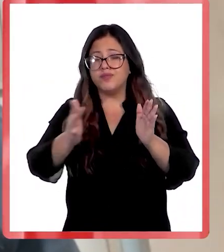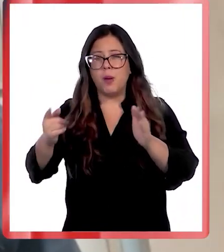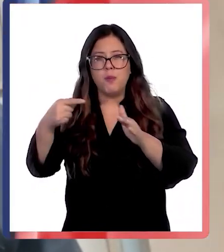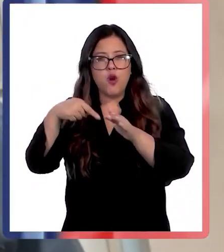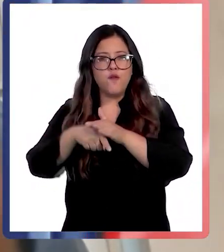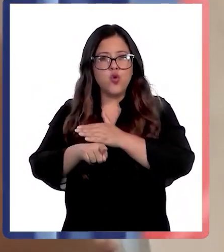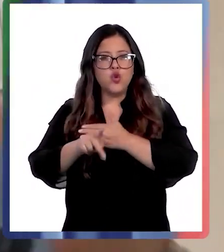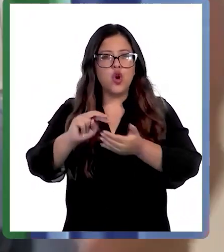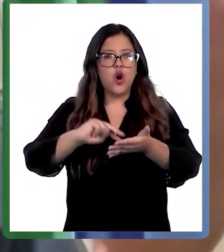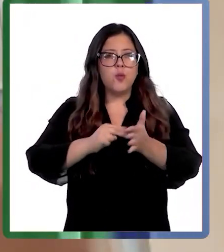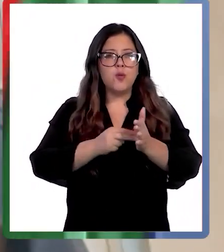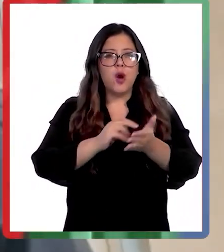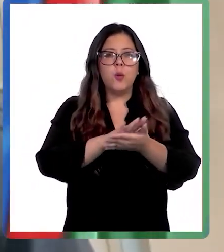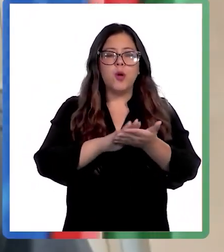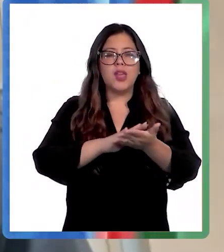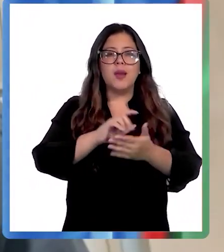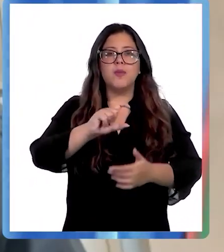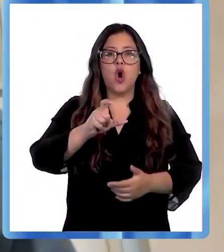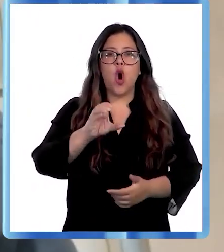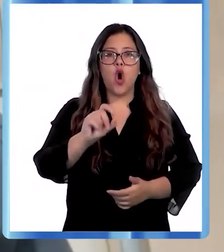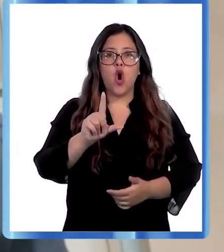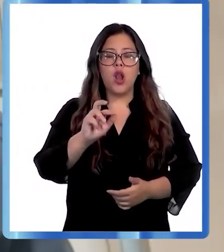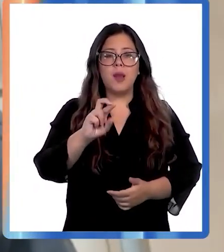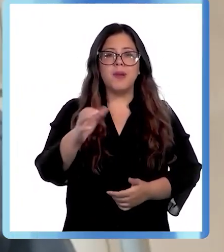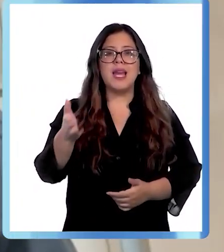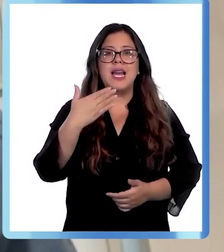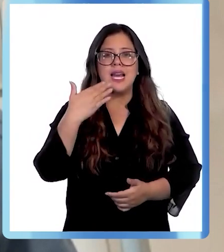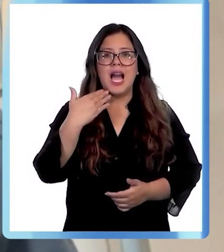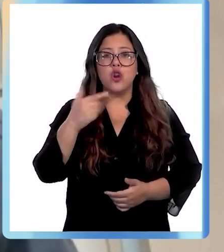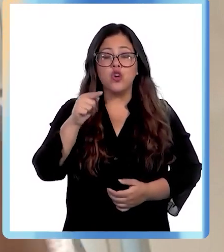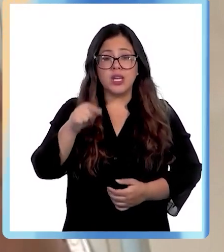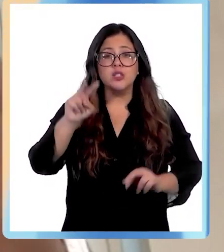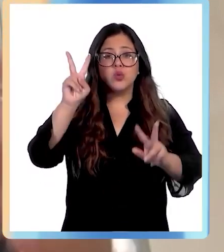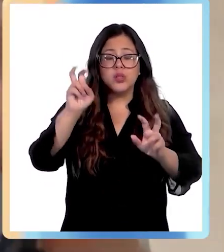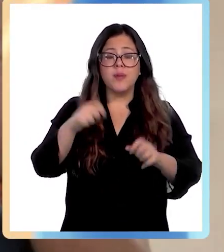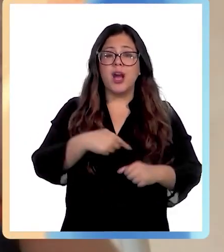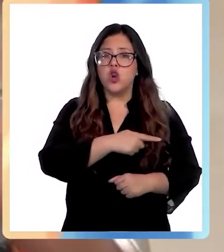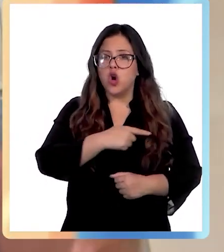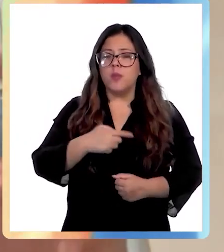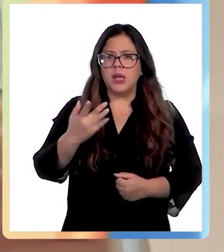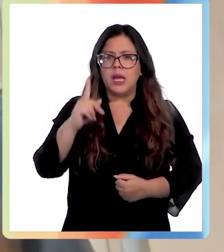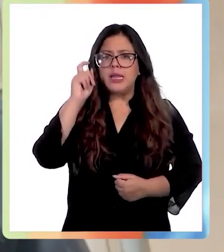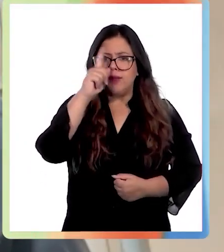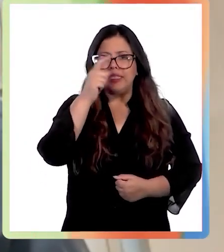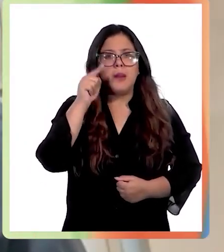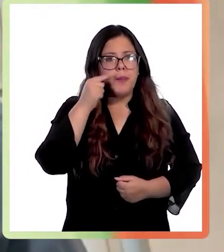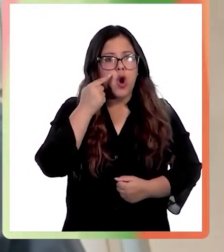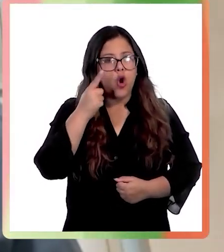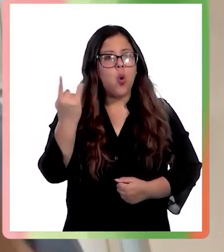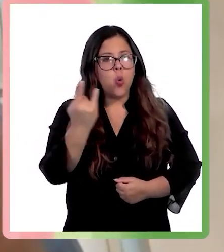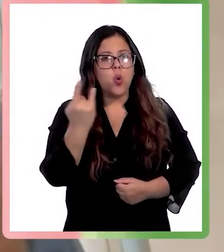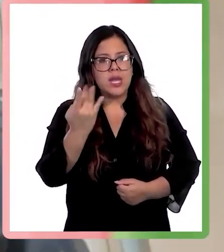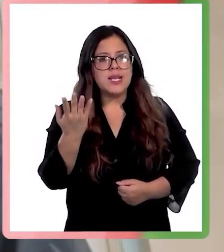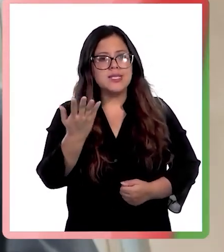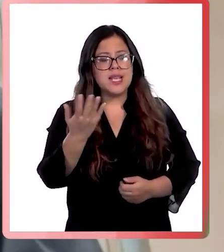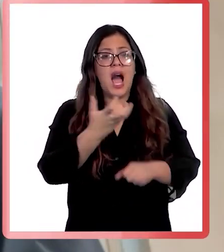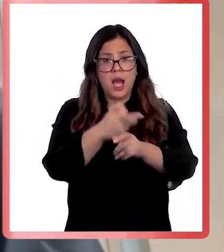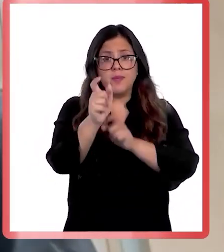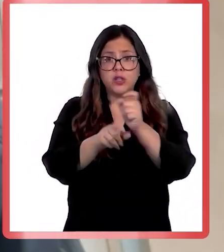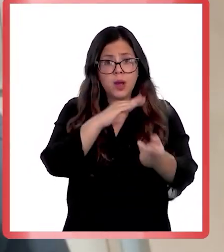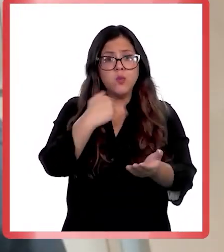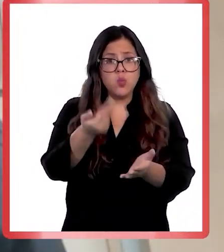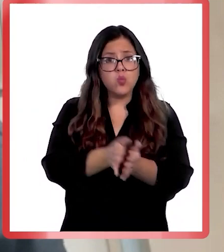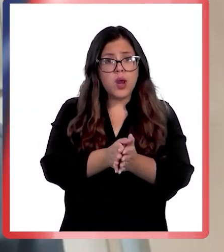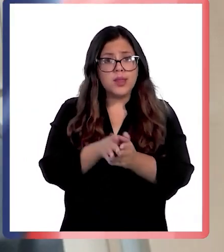como el llamado golpe de calor, que es un nombre bien dramático, pero efectivamente es una emergencia. Las personas se mueren de golpe de